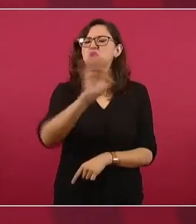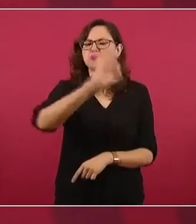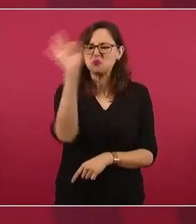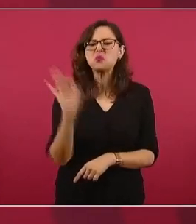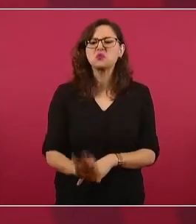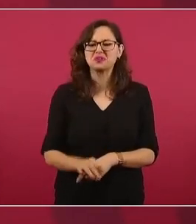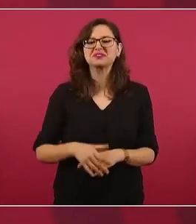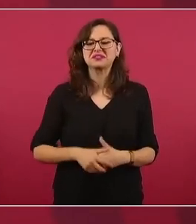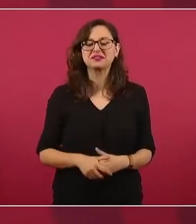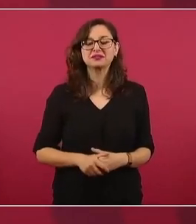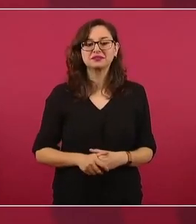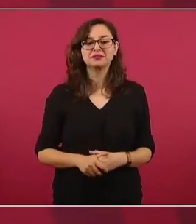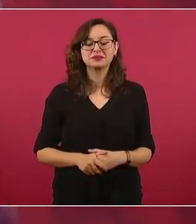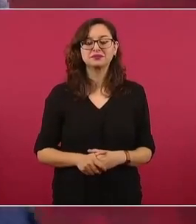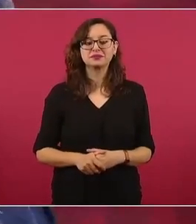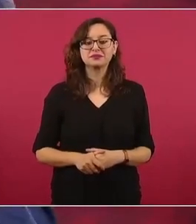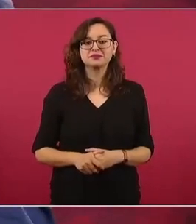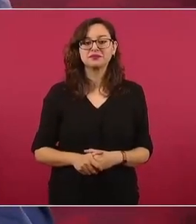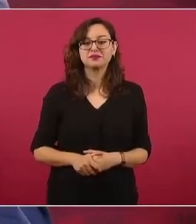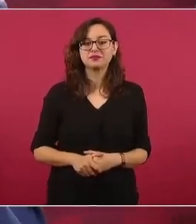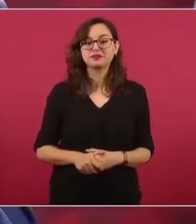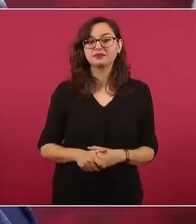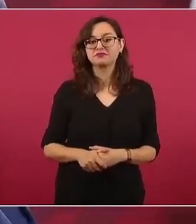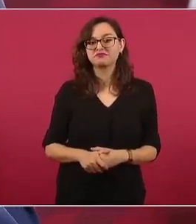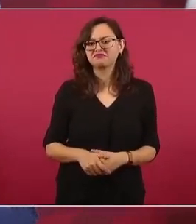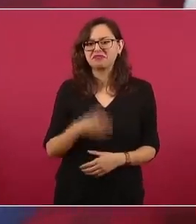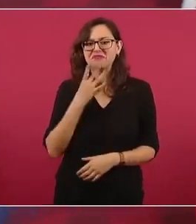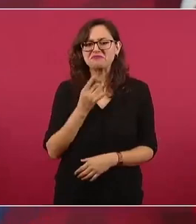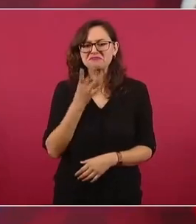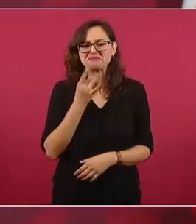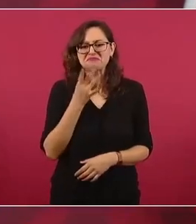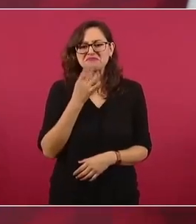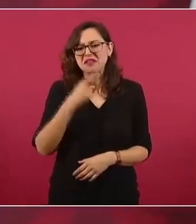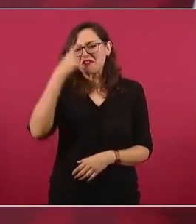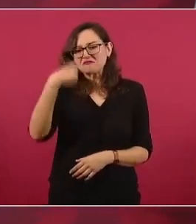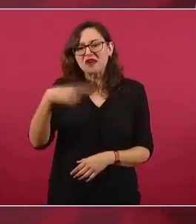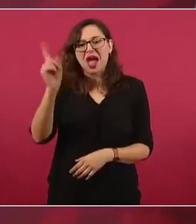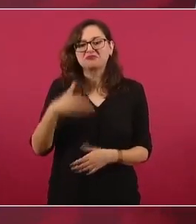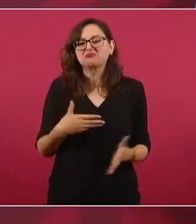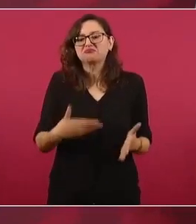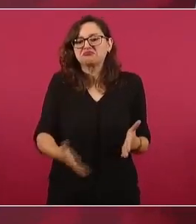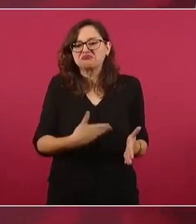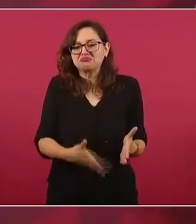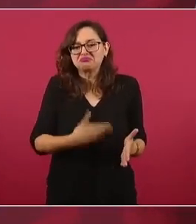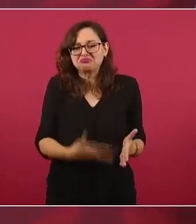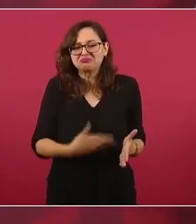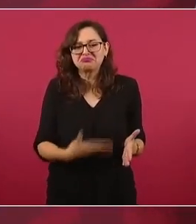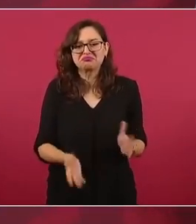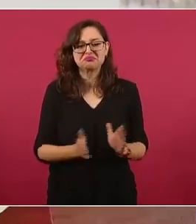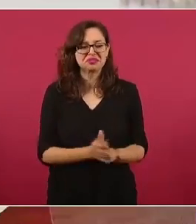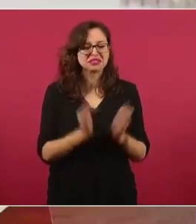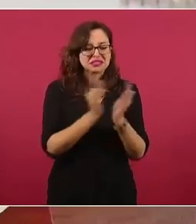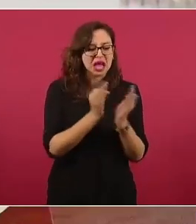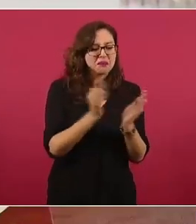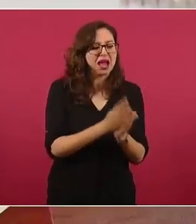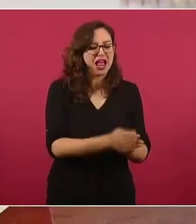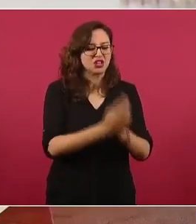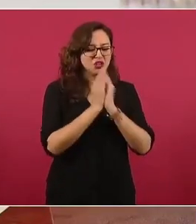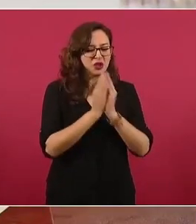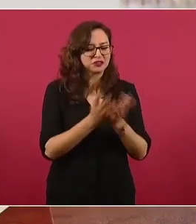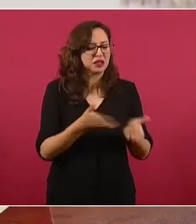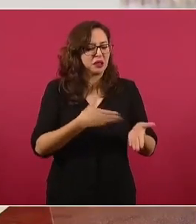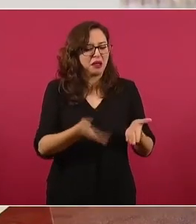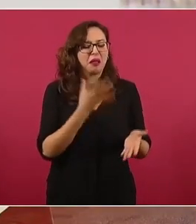O torta de tamal, o torta de chilaquil, o tamales de chipilín.